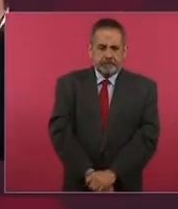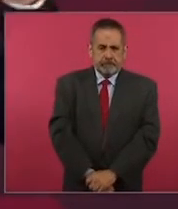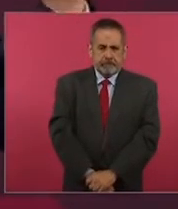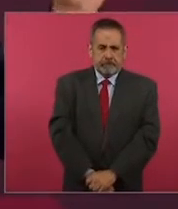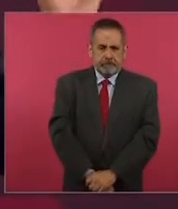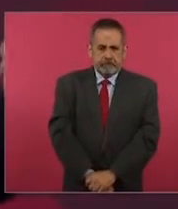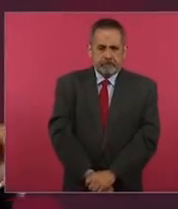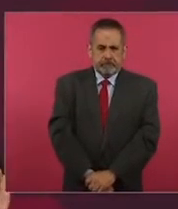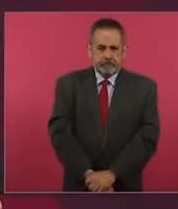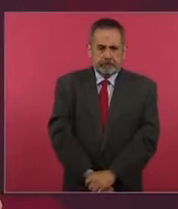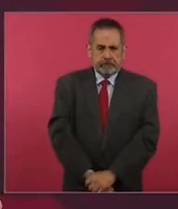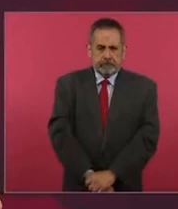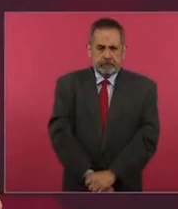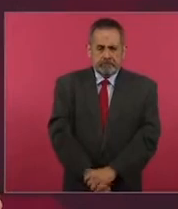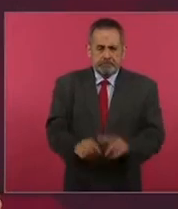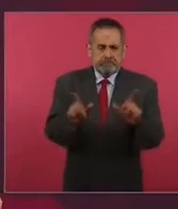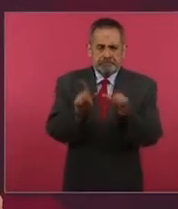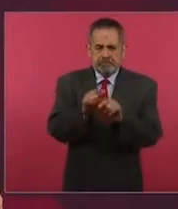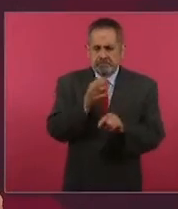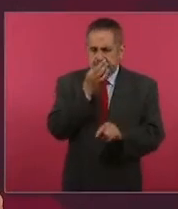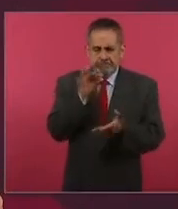Nada, ya. Sin comentar.